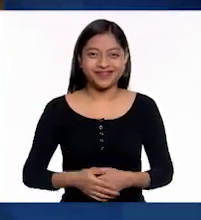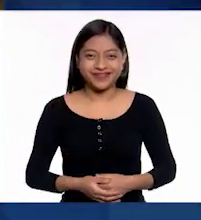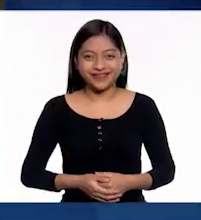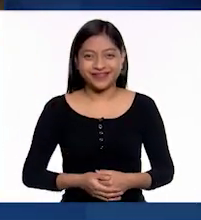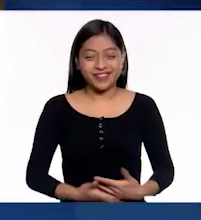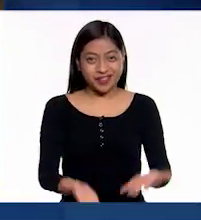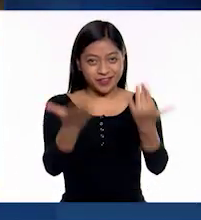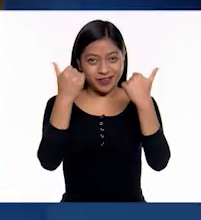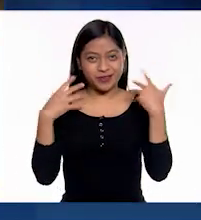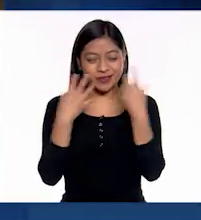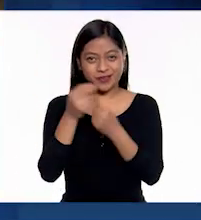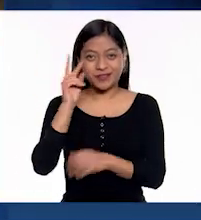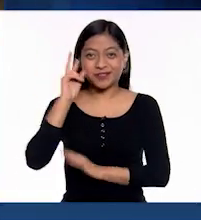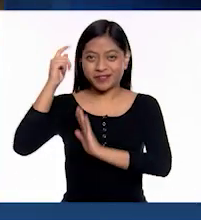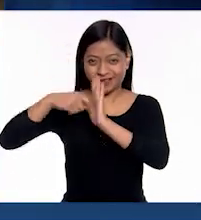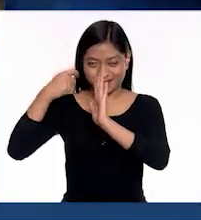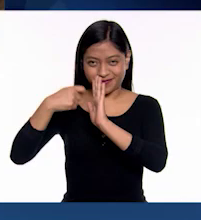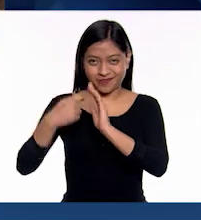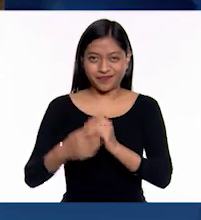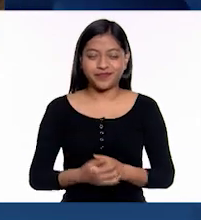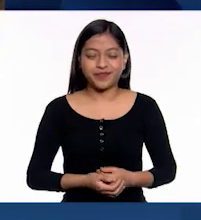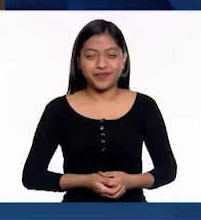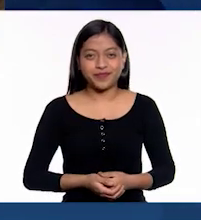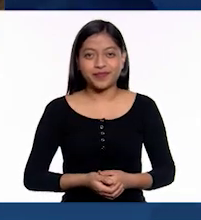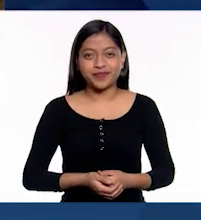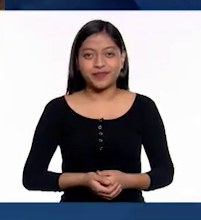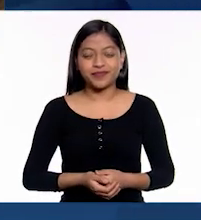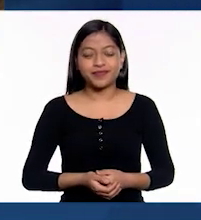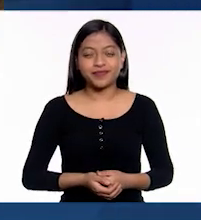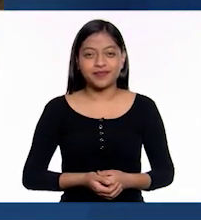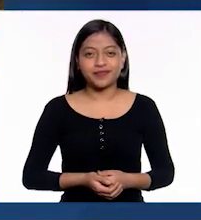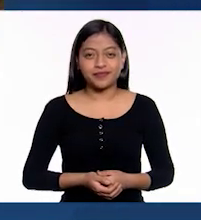¡Hola! Vamos a ver el siguiente video.